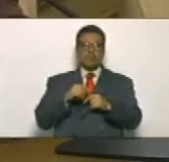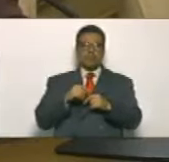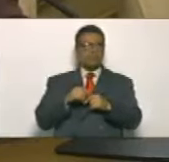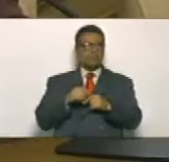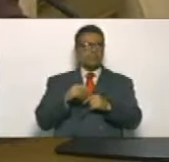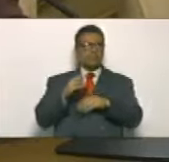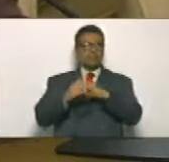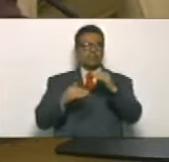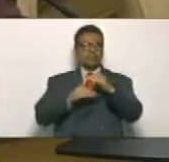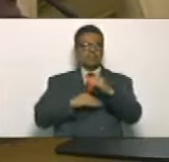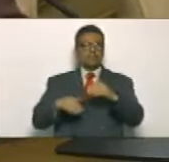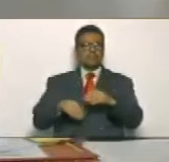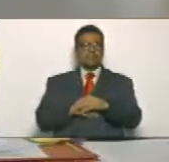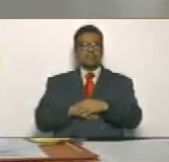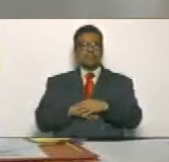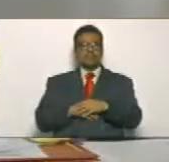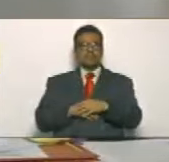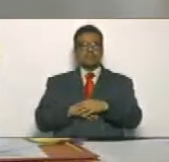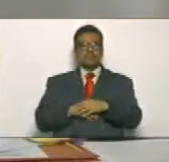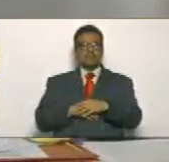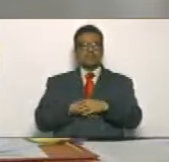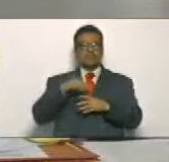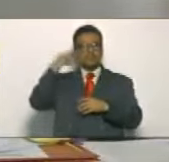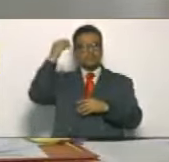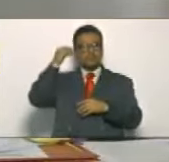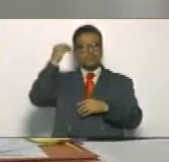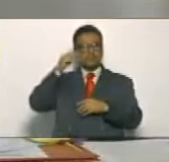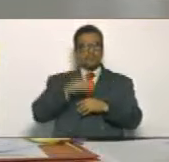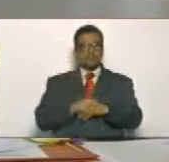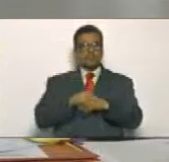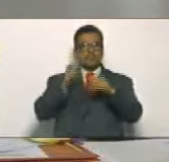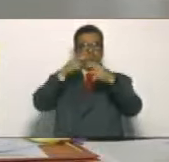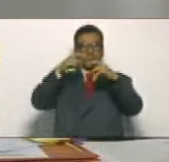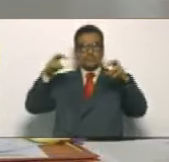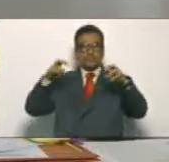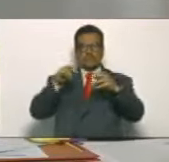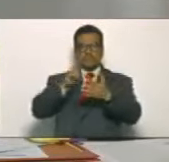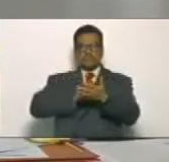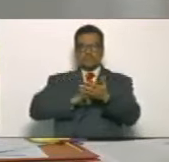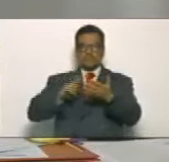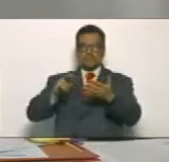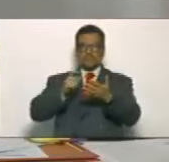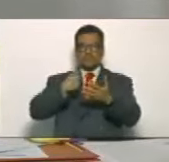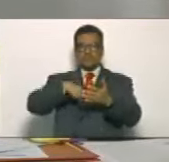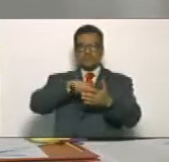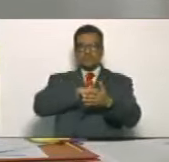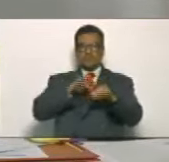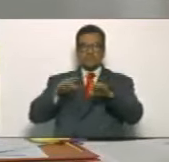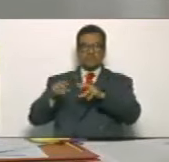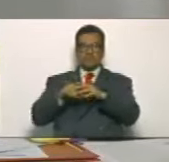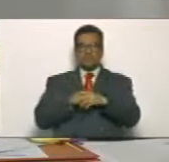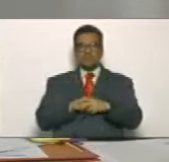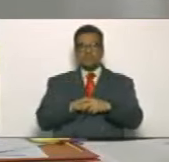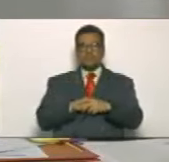ciudadana vicepresidenta. En consideración al epígrafe leído por nuestra